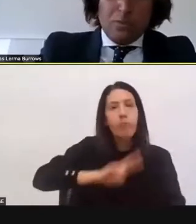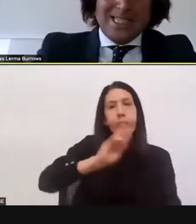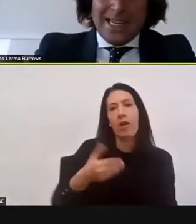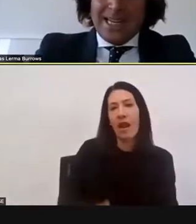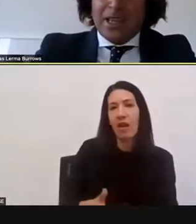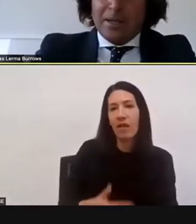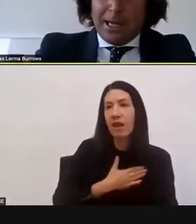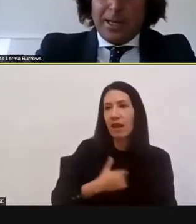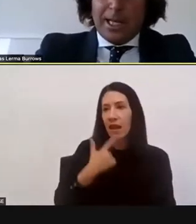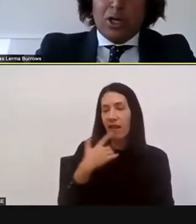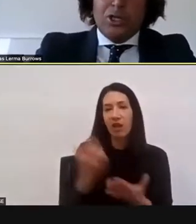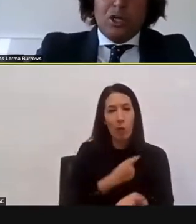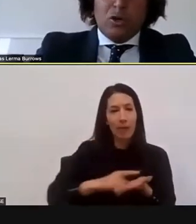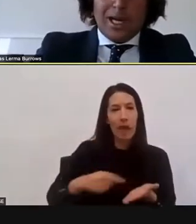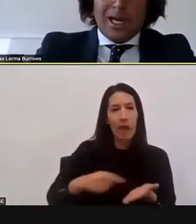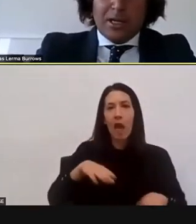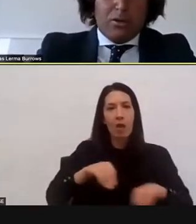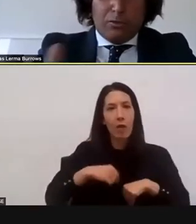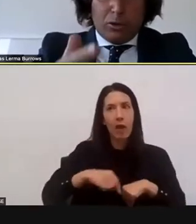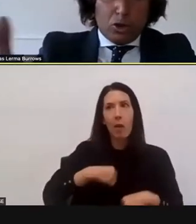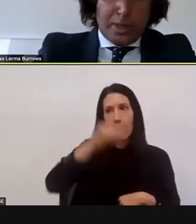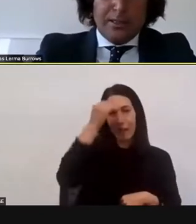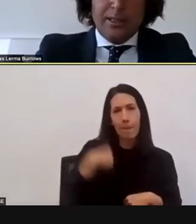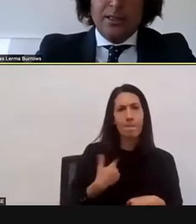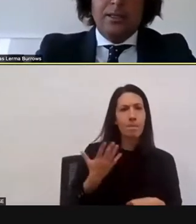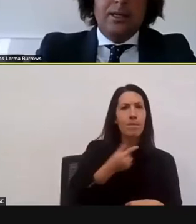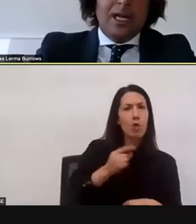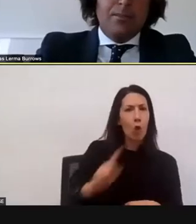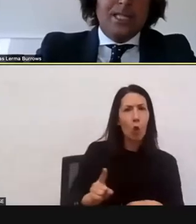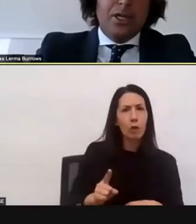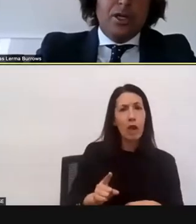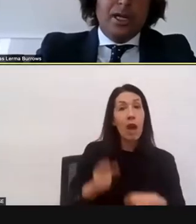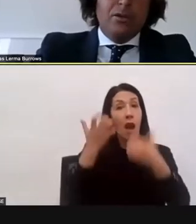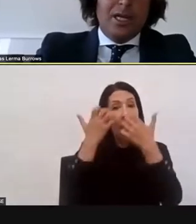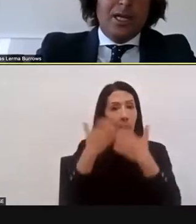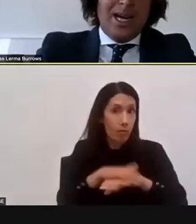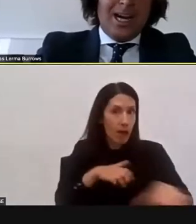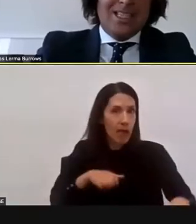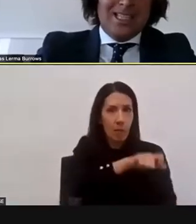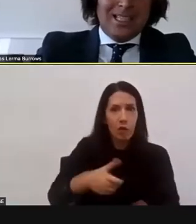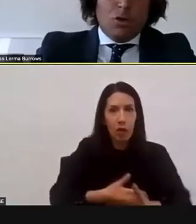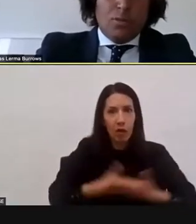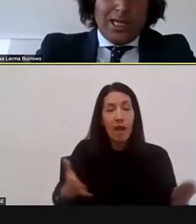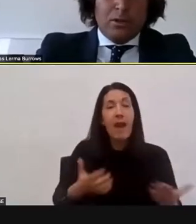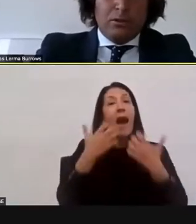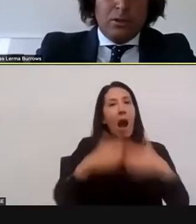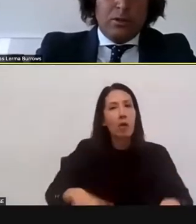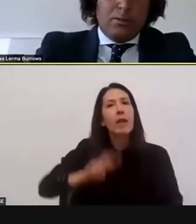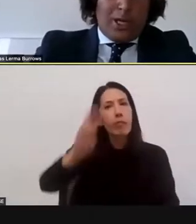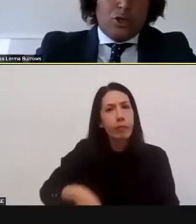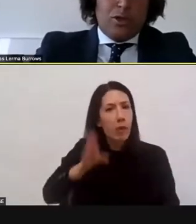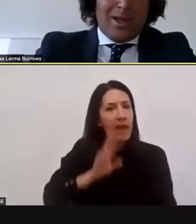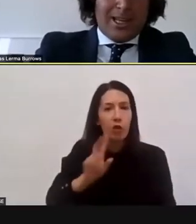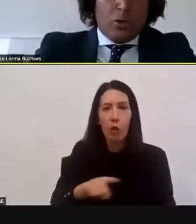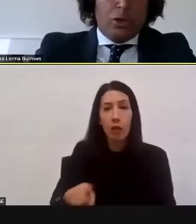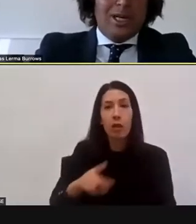todo mensaje inaceptable que ocasiona el normal rechazo de todos los presentes, de la inmensa mayoría de la ciudadanía, ha de ser tratado como delito, por el